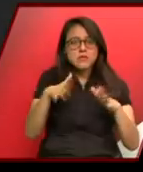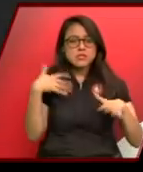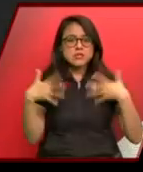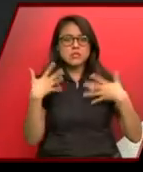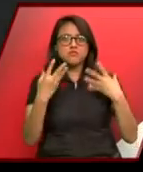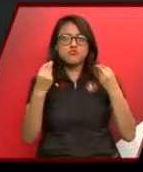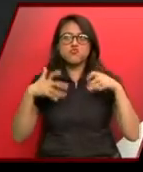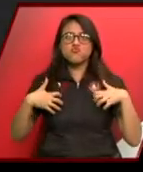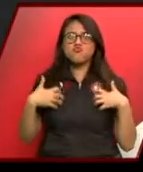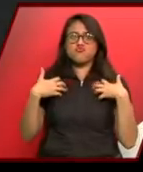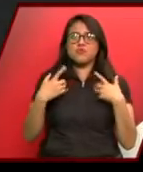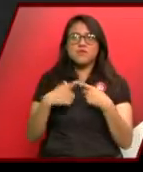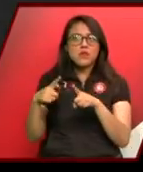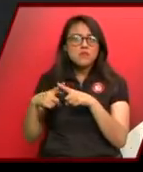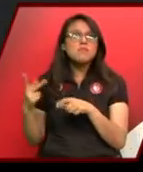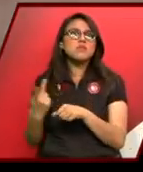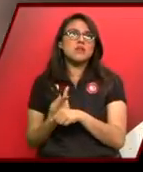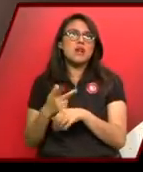acelerado. Ya sea en una depresión,